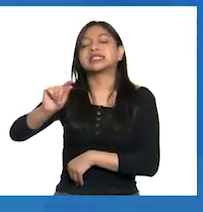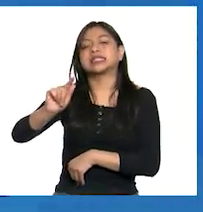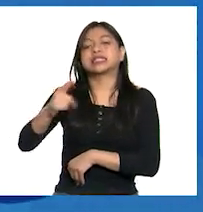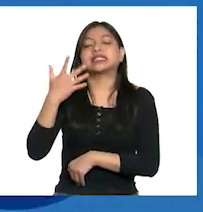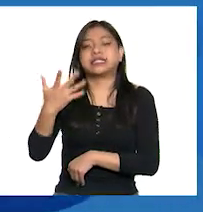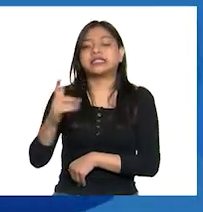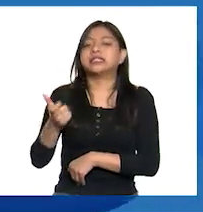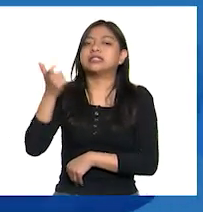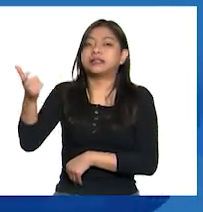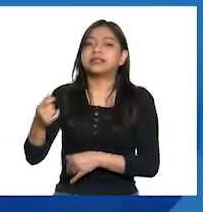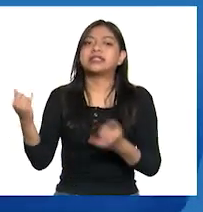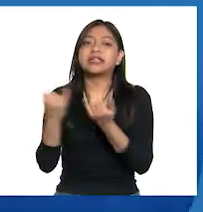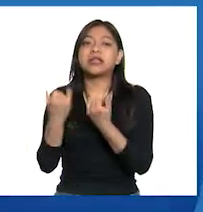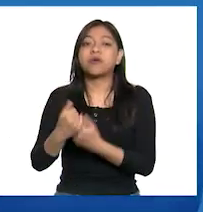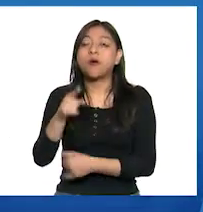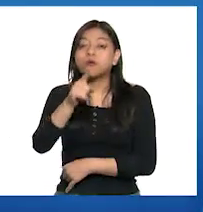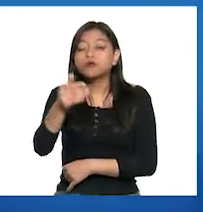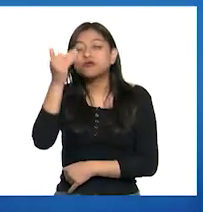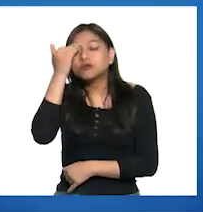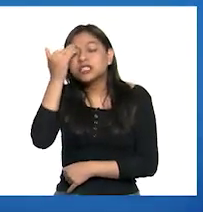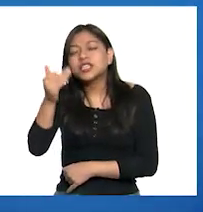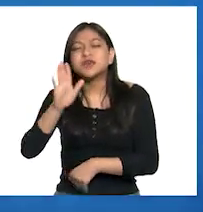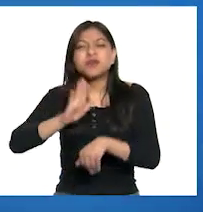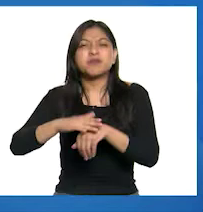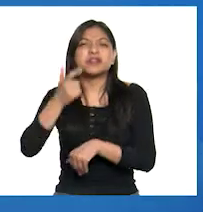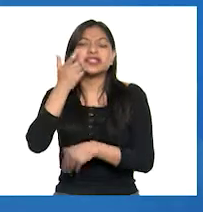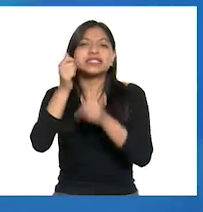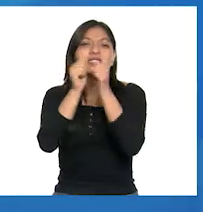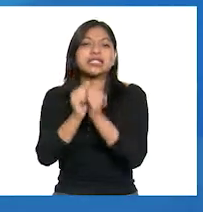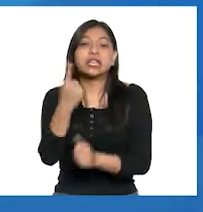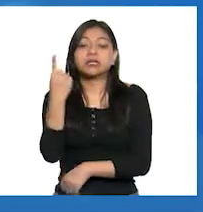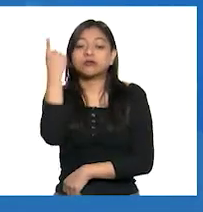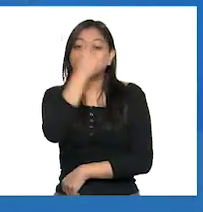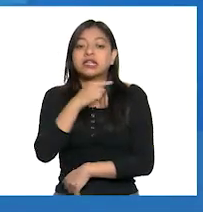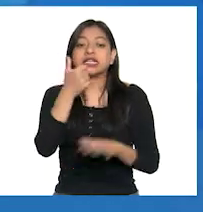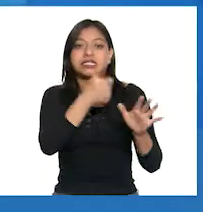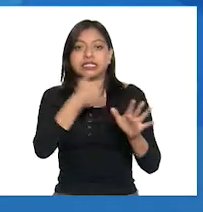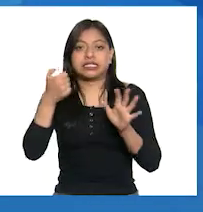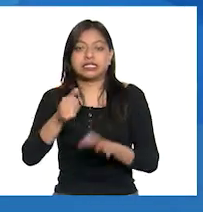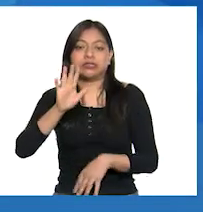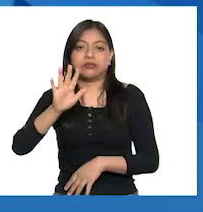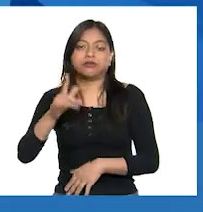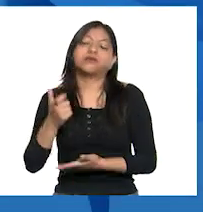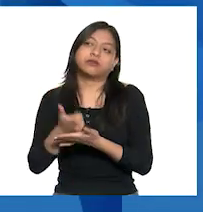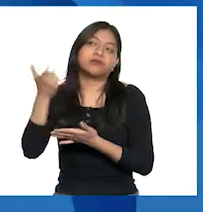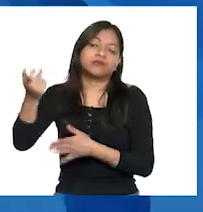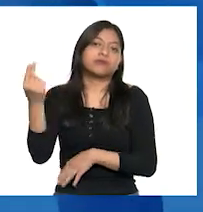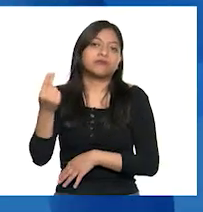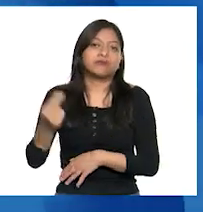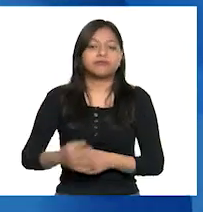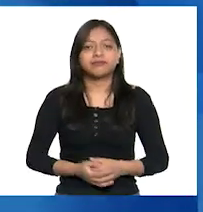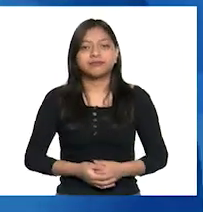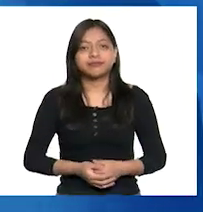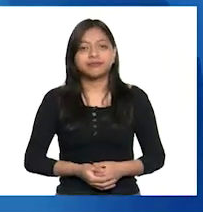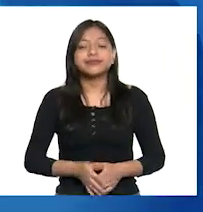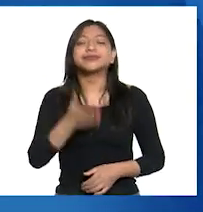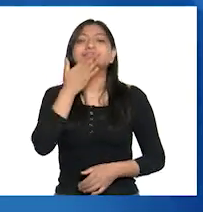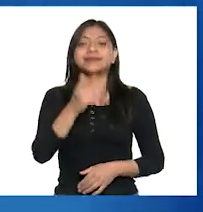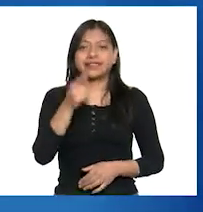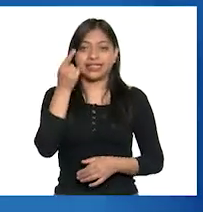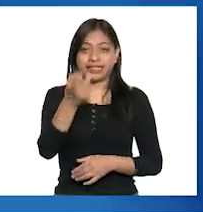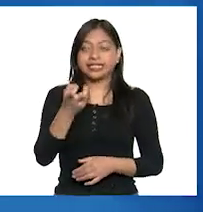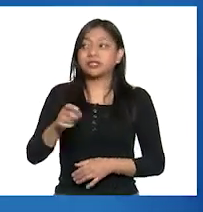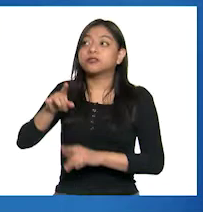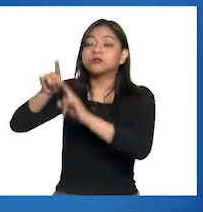pesos y hora adicional, 650 pesos. Muy bien, como podemos observar, este cartel nos